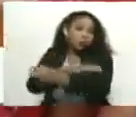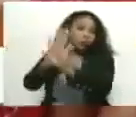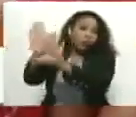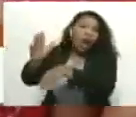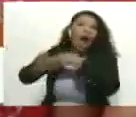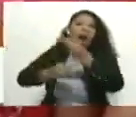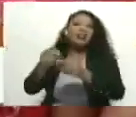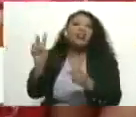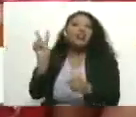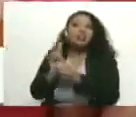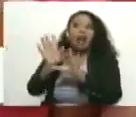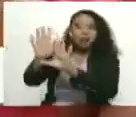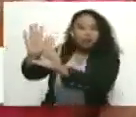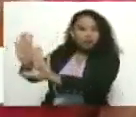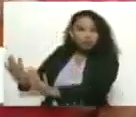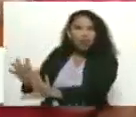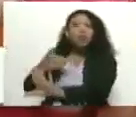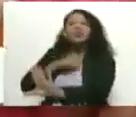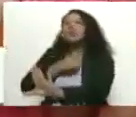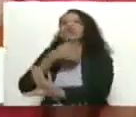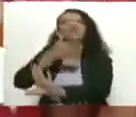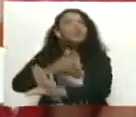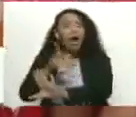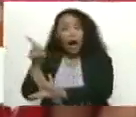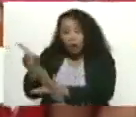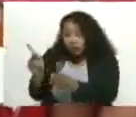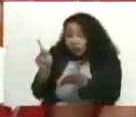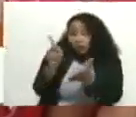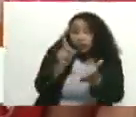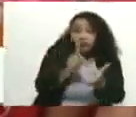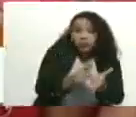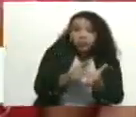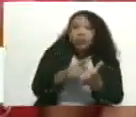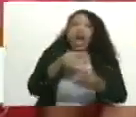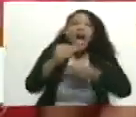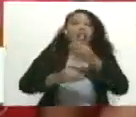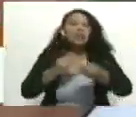violencia. ¿Qué debemos hacer nosotros donde ellos lleguen? ¿Qué sí debemos hacer?